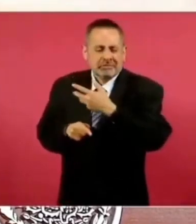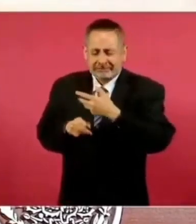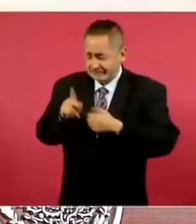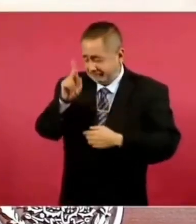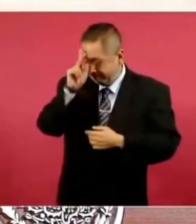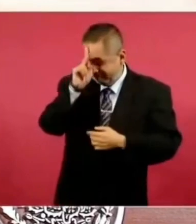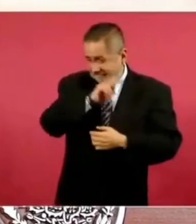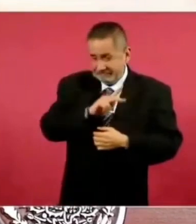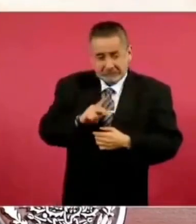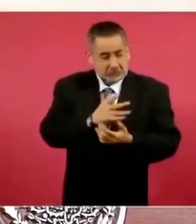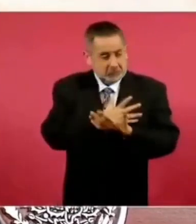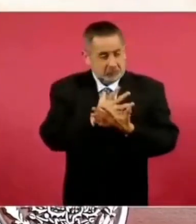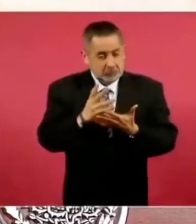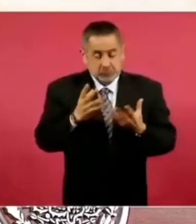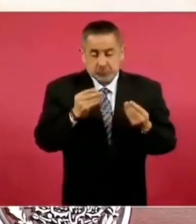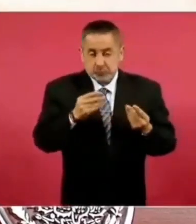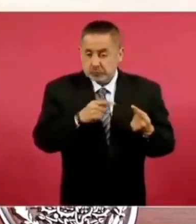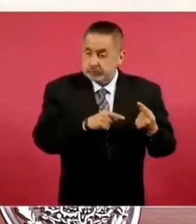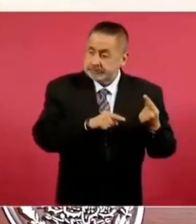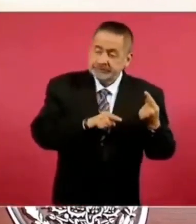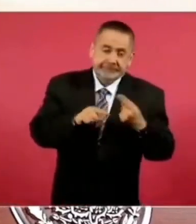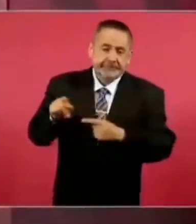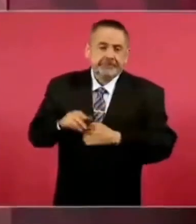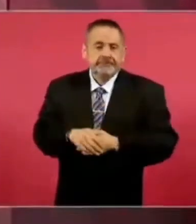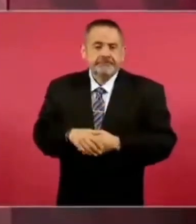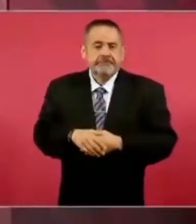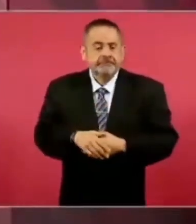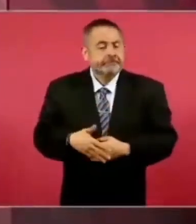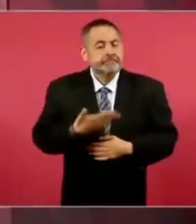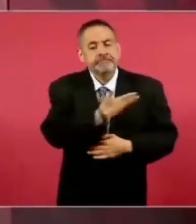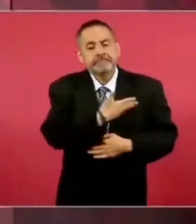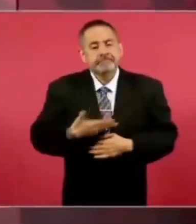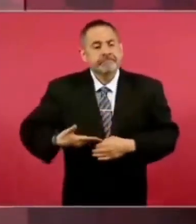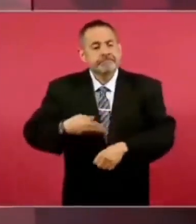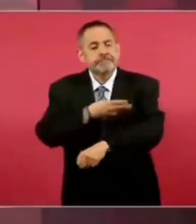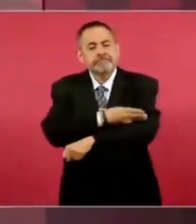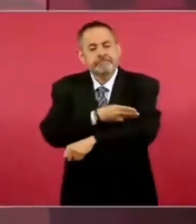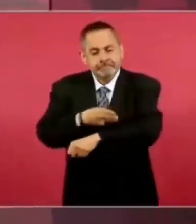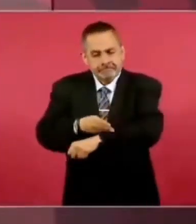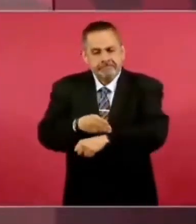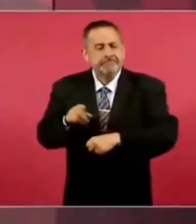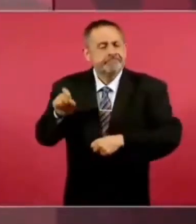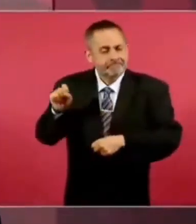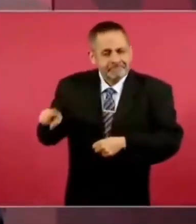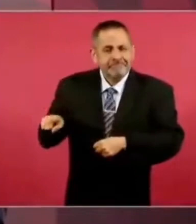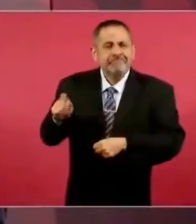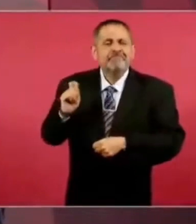les dio la gana. Y el presidente Madero también,